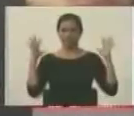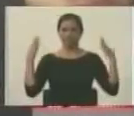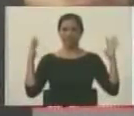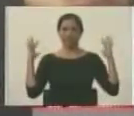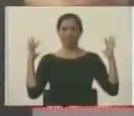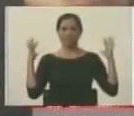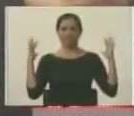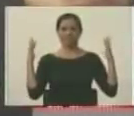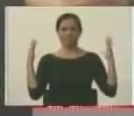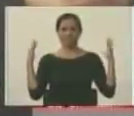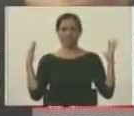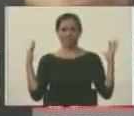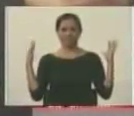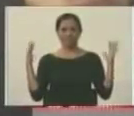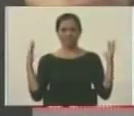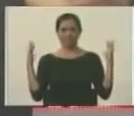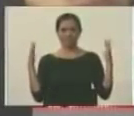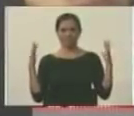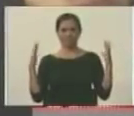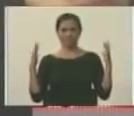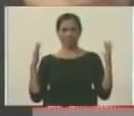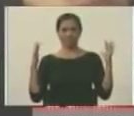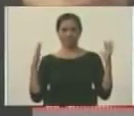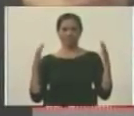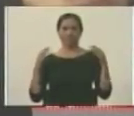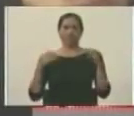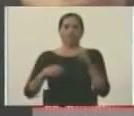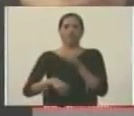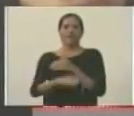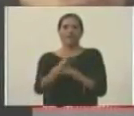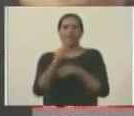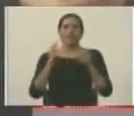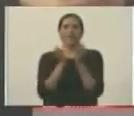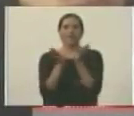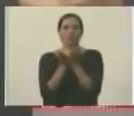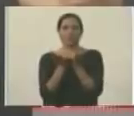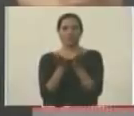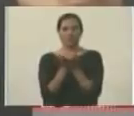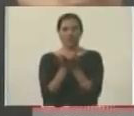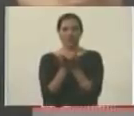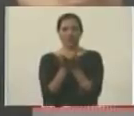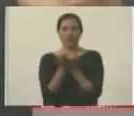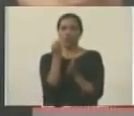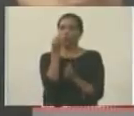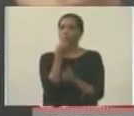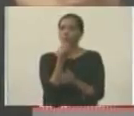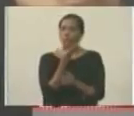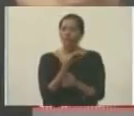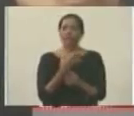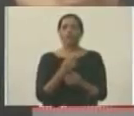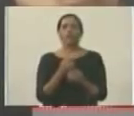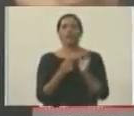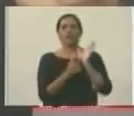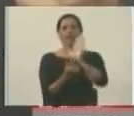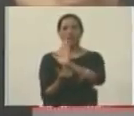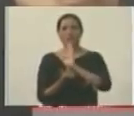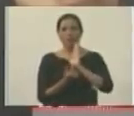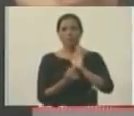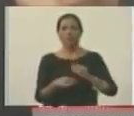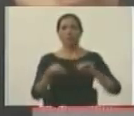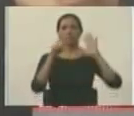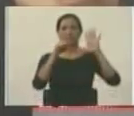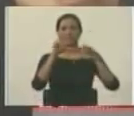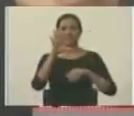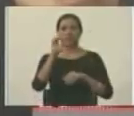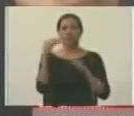Así de sencillo. Salimos a estudiar, no, un bello ejemplo de los 750.000